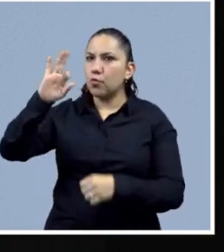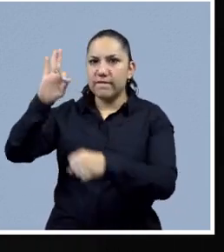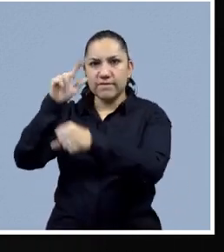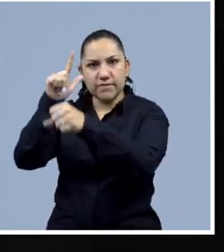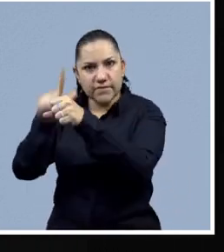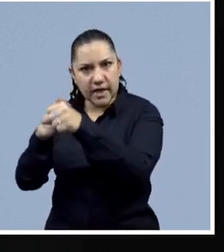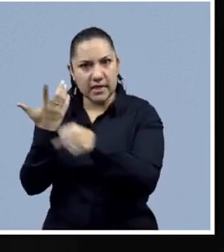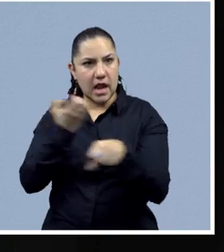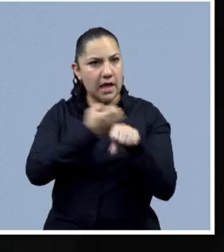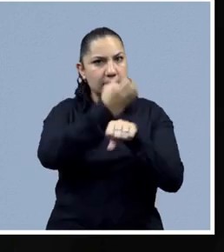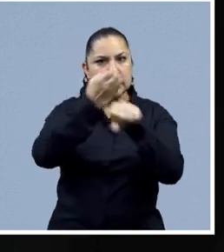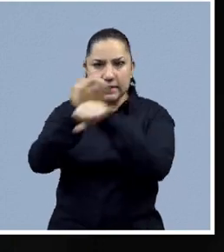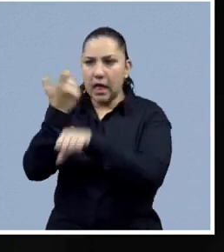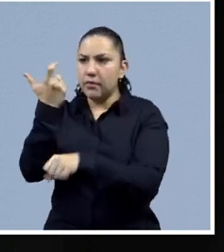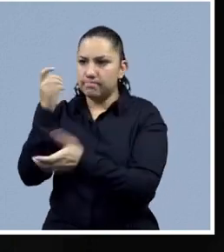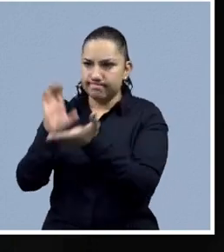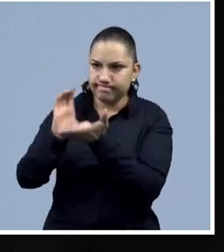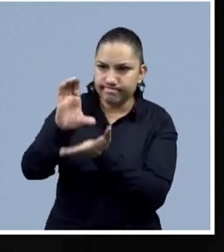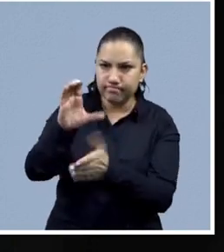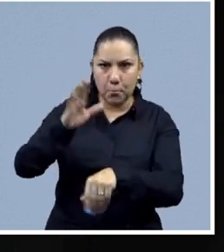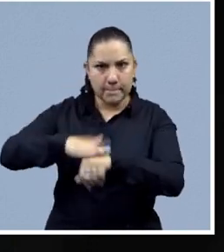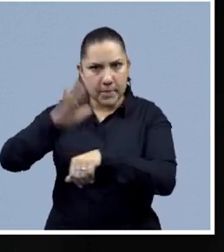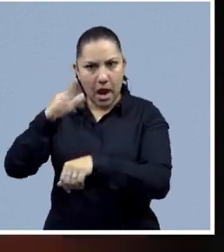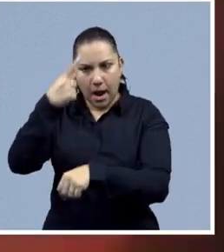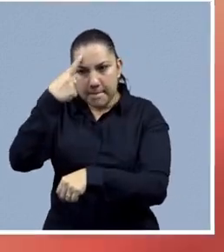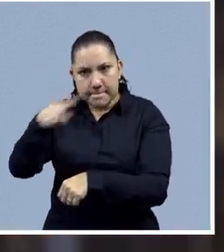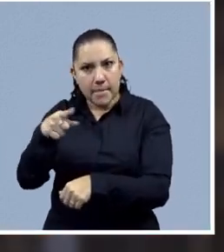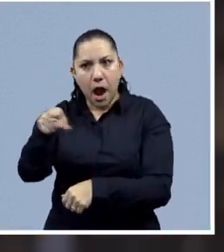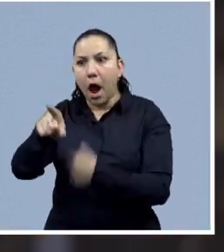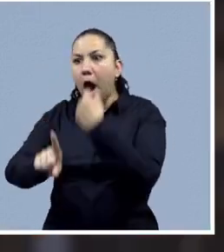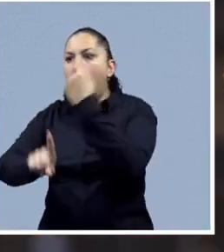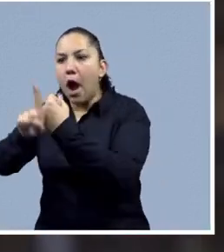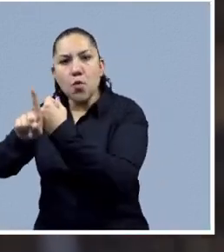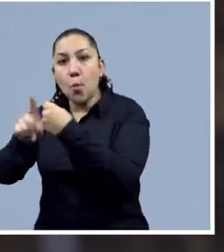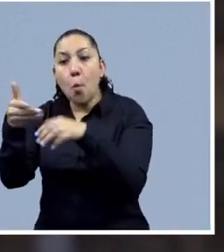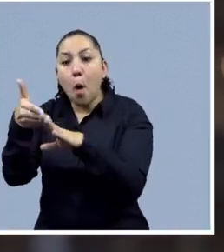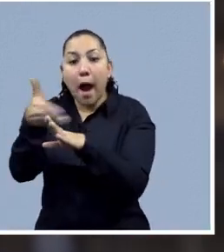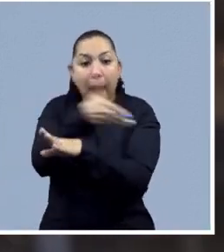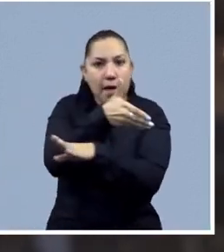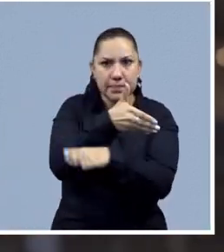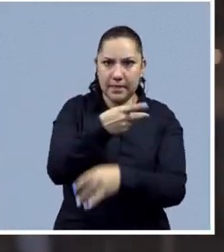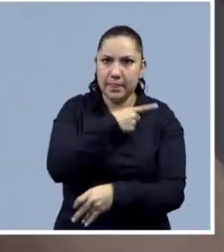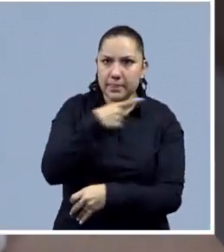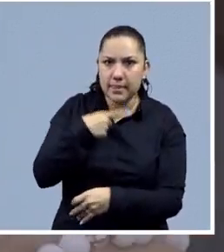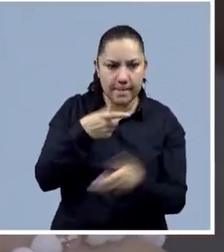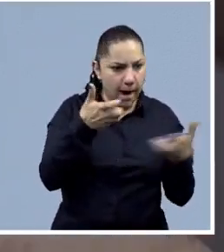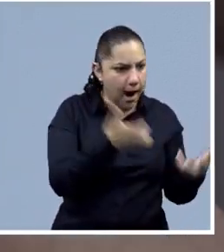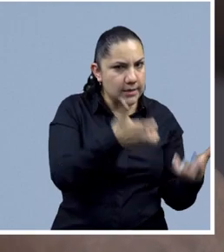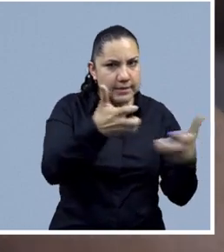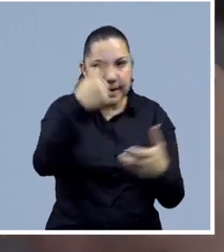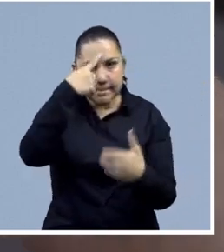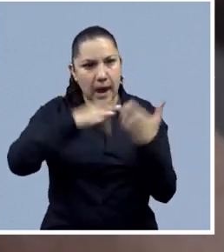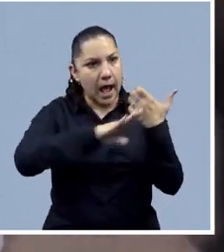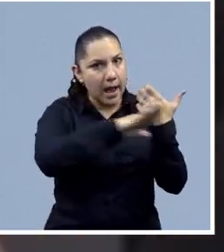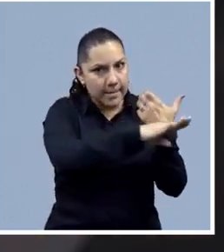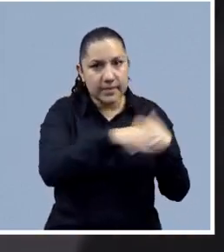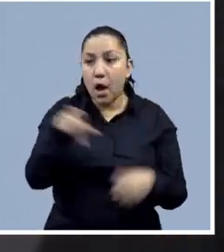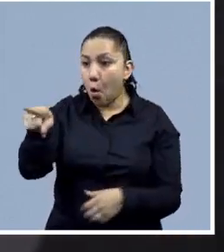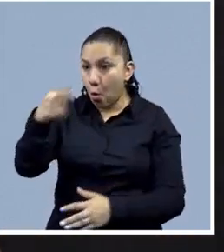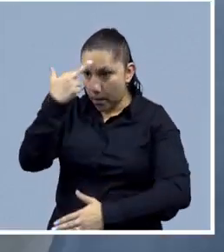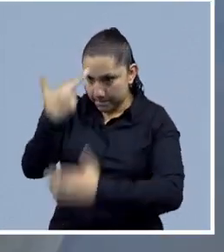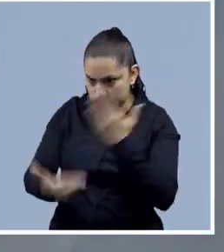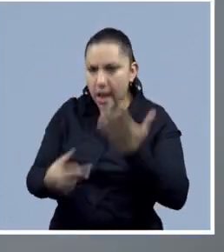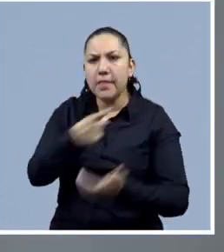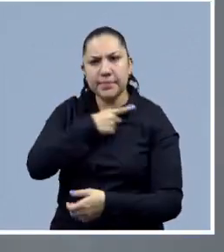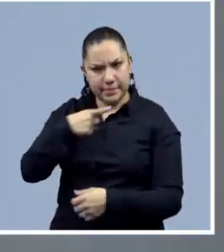presupuesto federal y estatal en acciones de prevención, de atención y también de sancionar la violencia de género. Y ahí